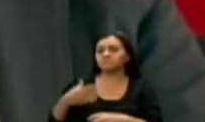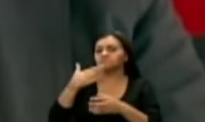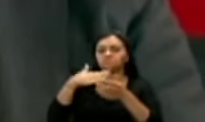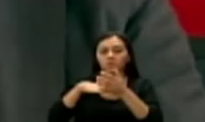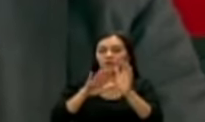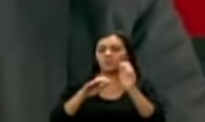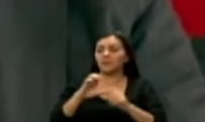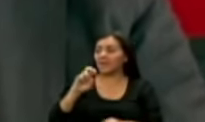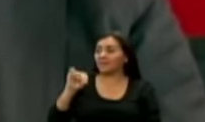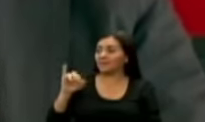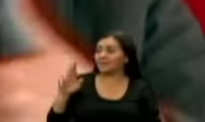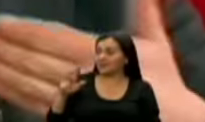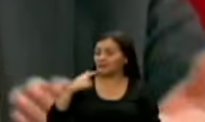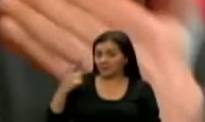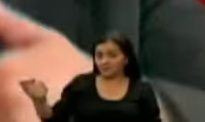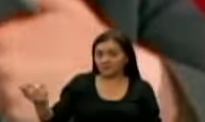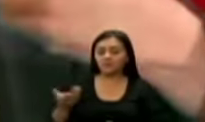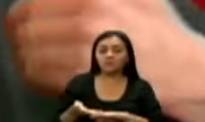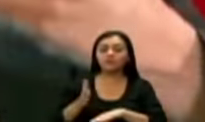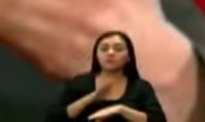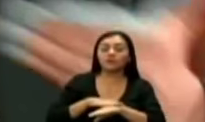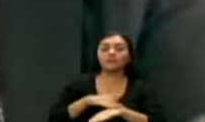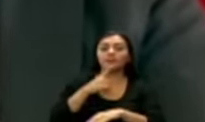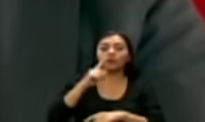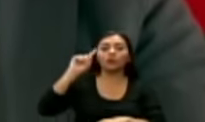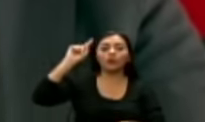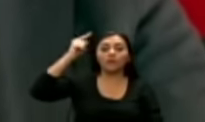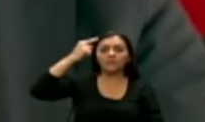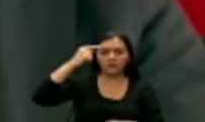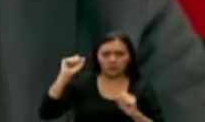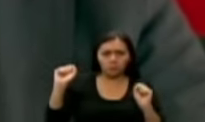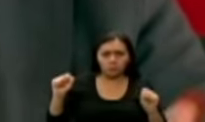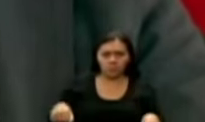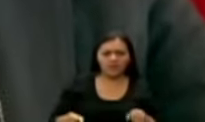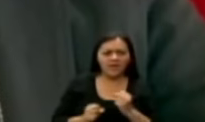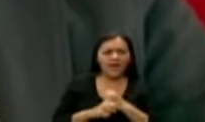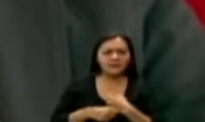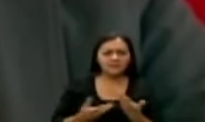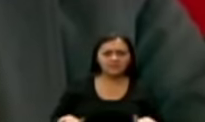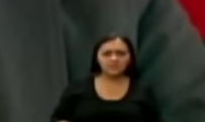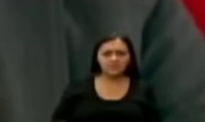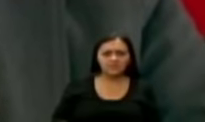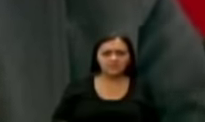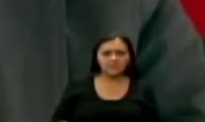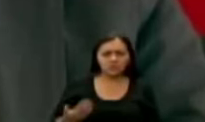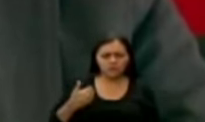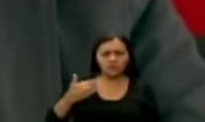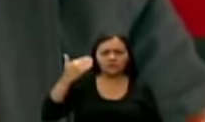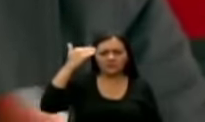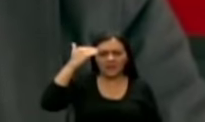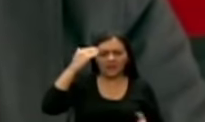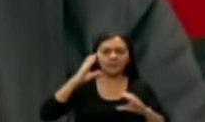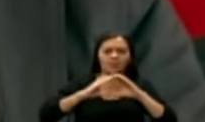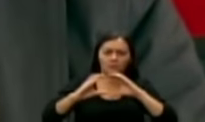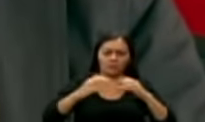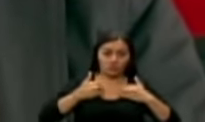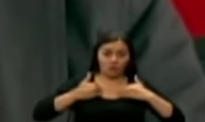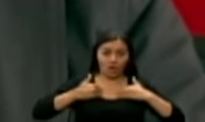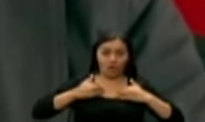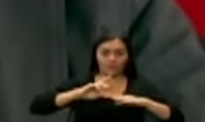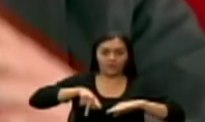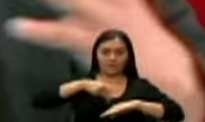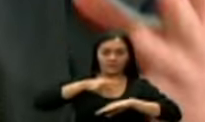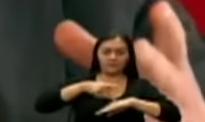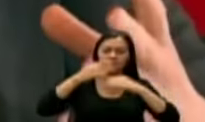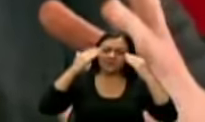señalaba Emir recién respecto de lo que el gobierno podía estar haciendo. Sabemos los que trabajamos en medios de comunicación que